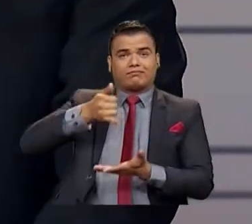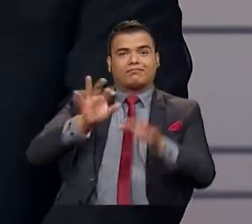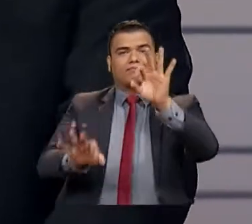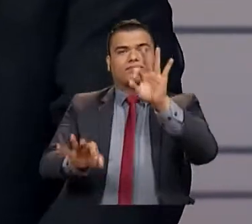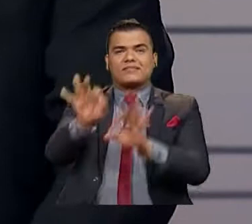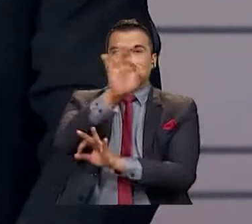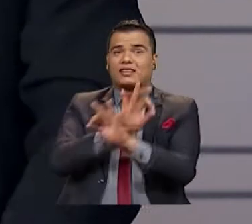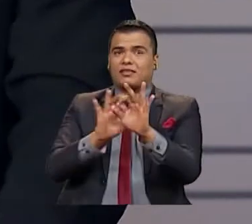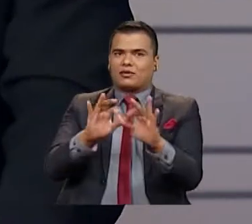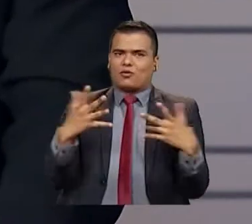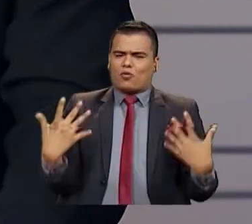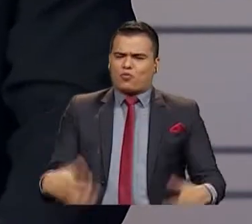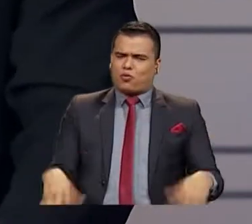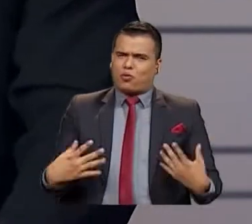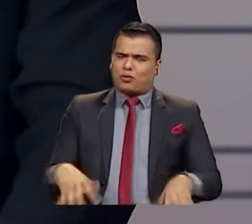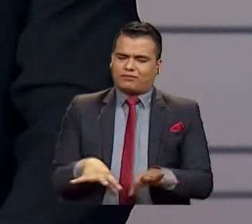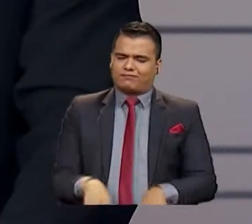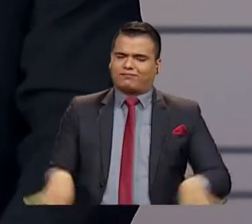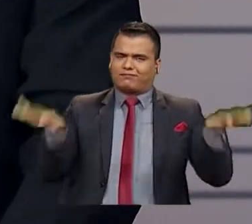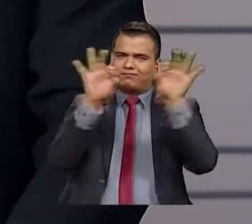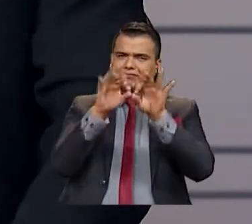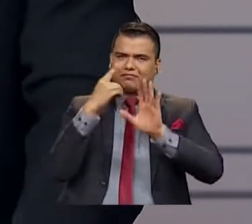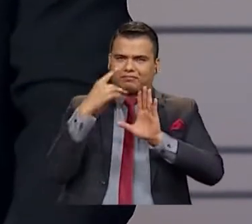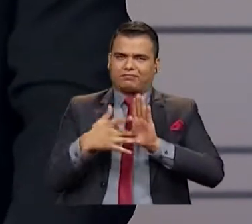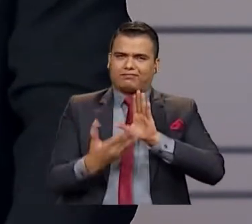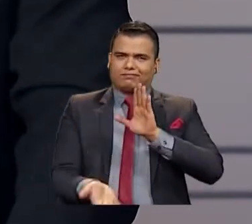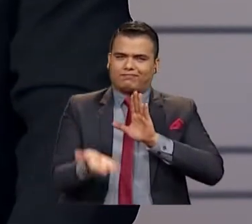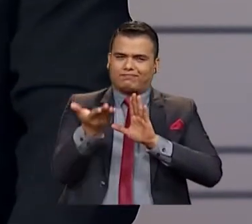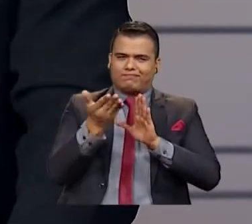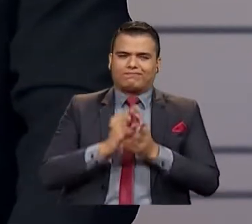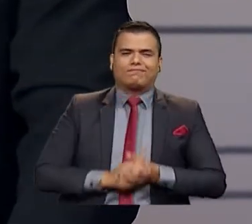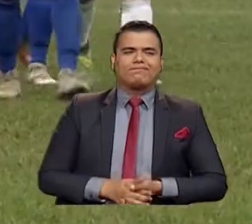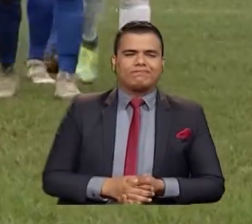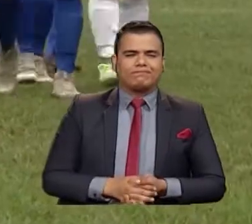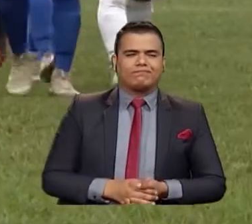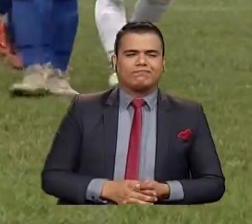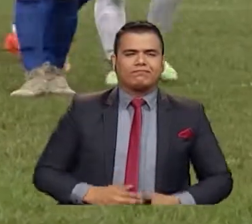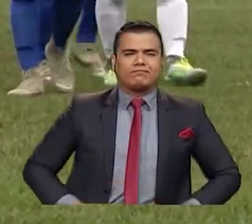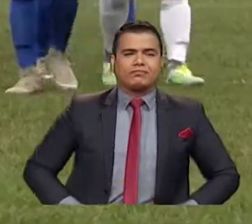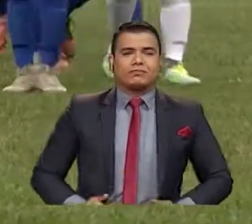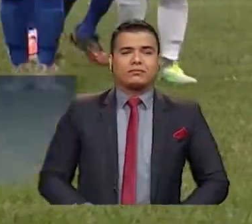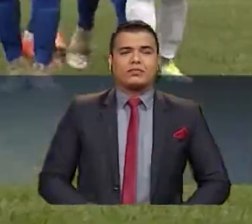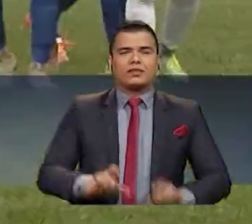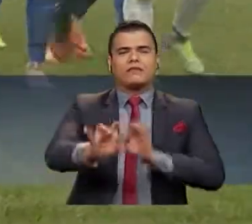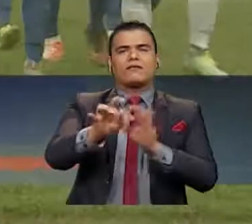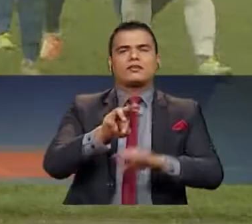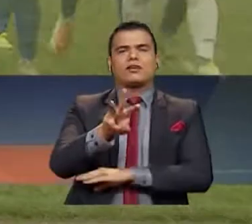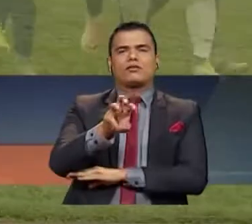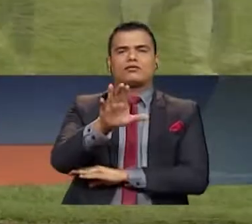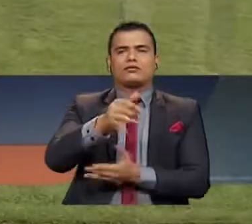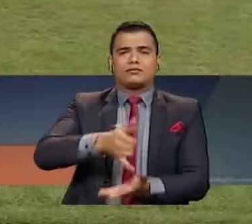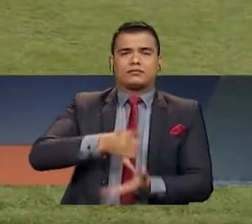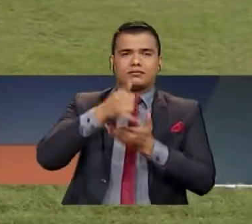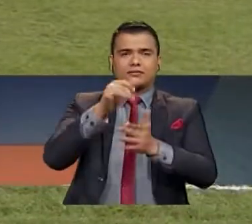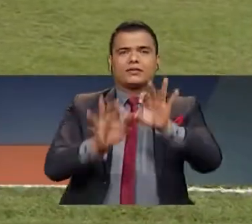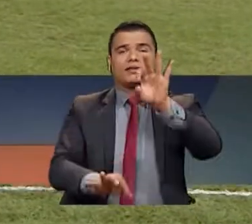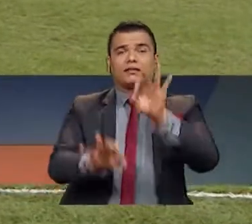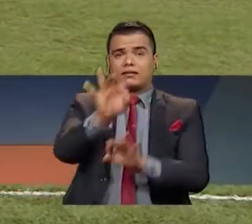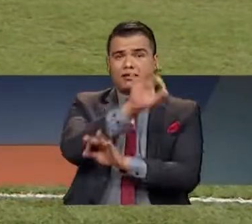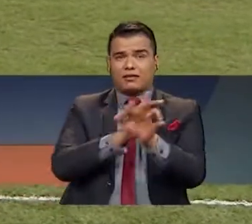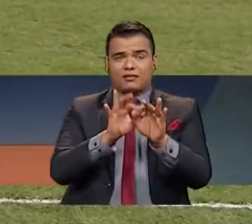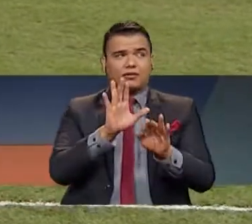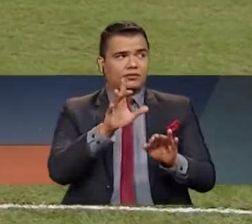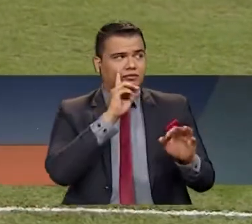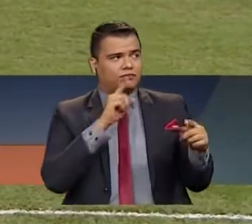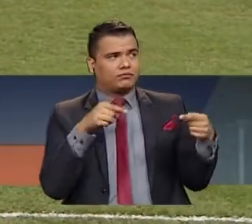Telepacífico, uno de los torneos más importantes en Colombia en categorías de promoción. En la octava fecha de la Copa Telepacífico se